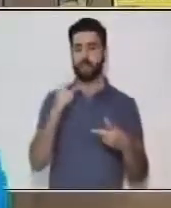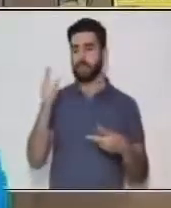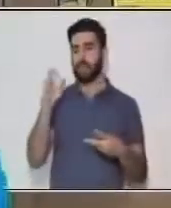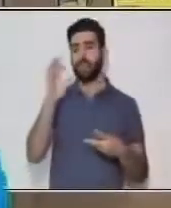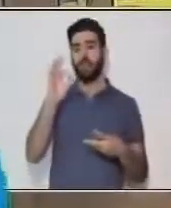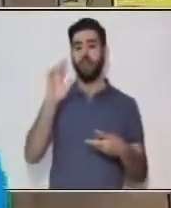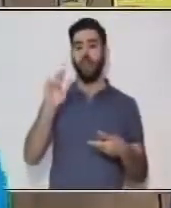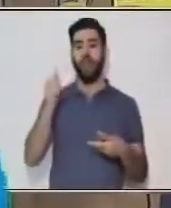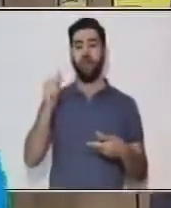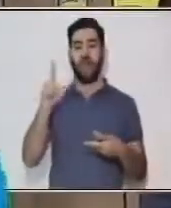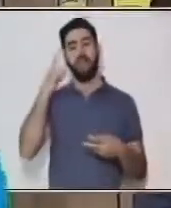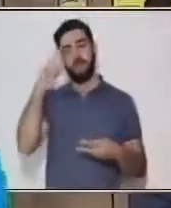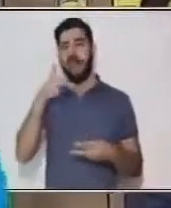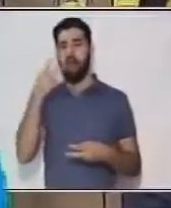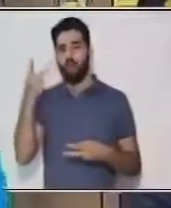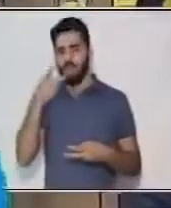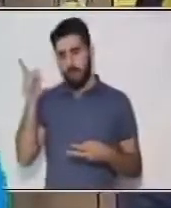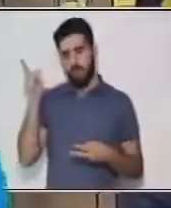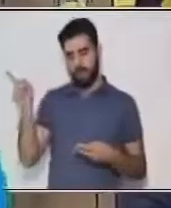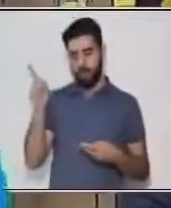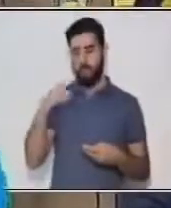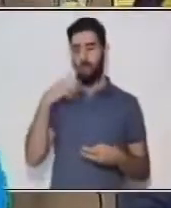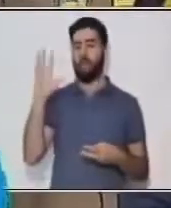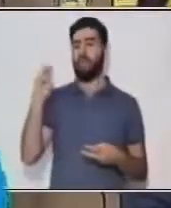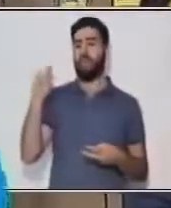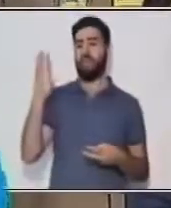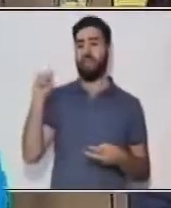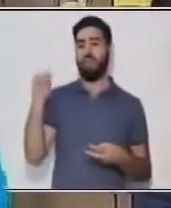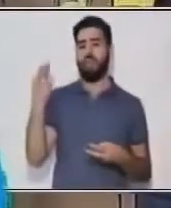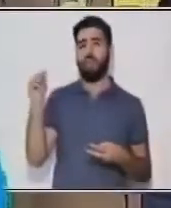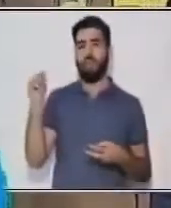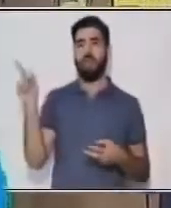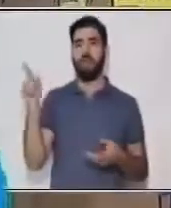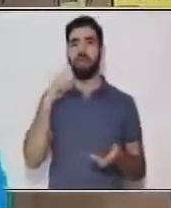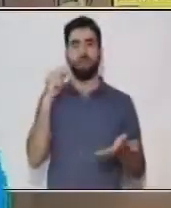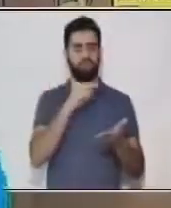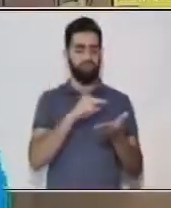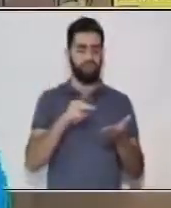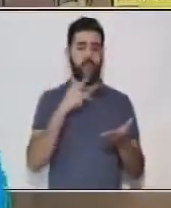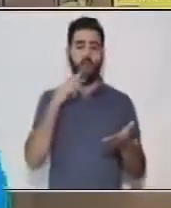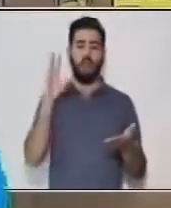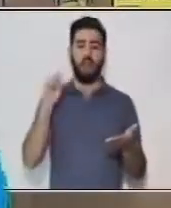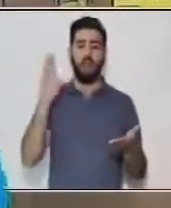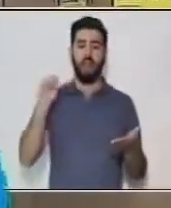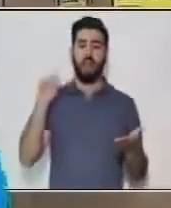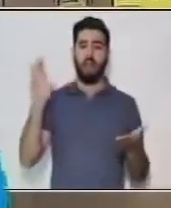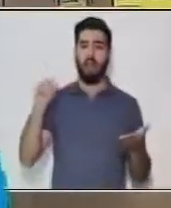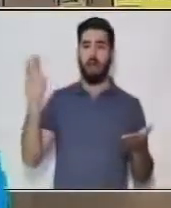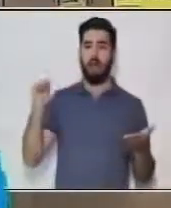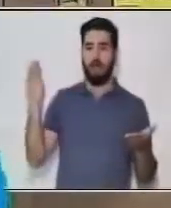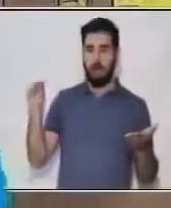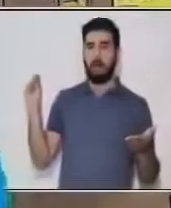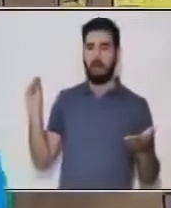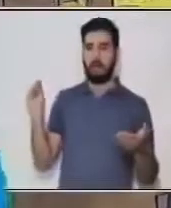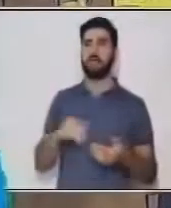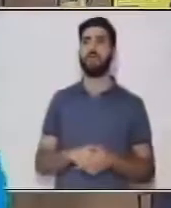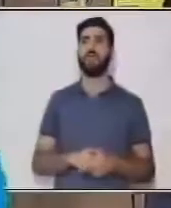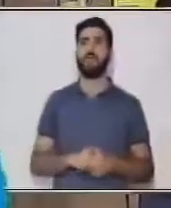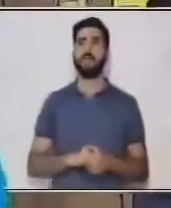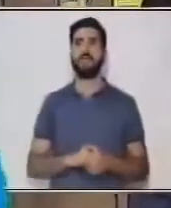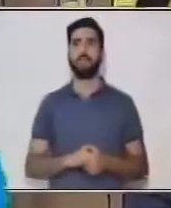que se hace en voz alta, tiene como objetivo conseguir una buena oralización y la construcción del sentido en